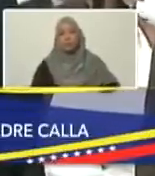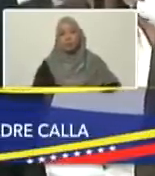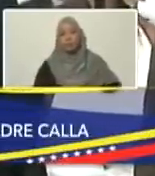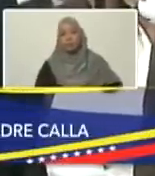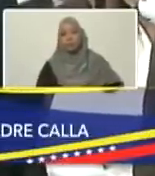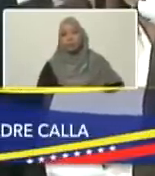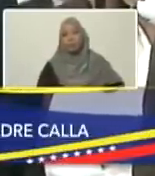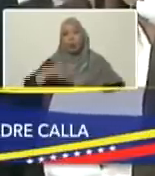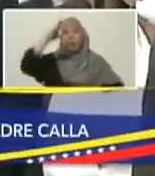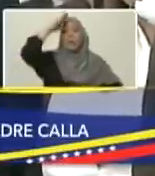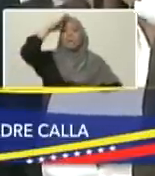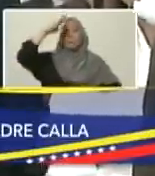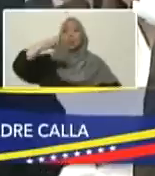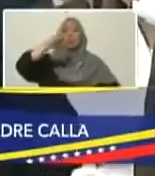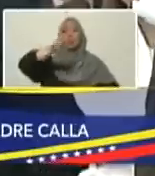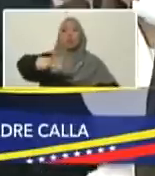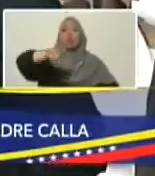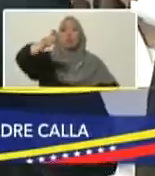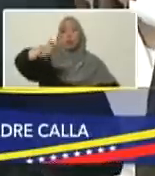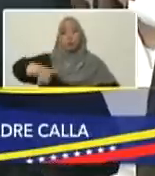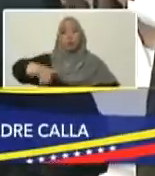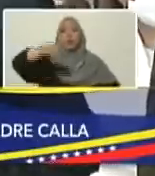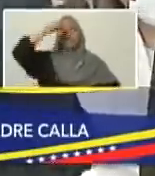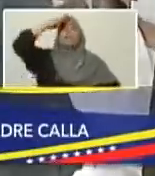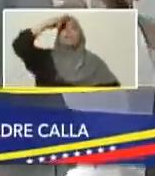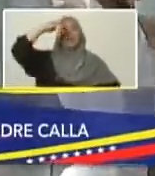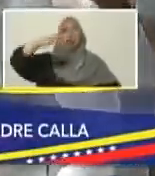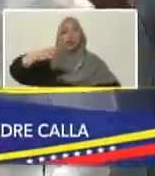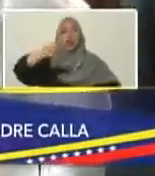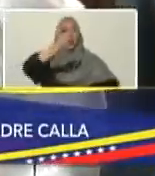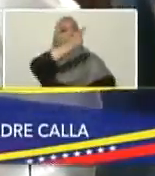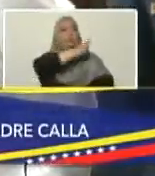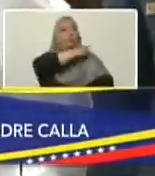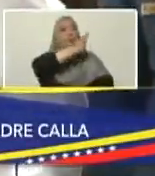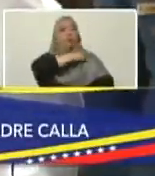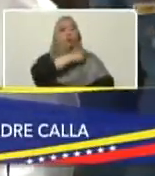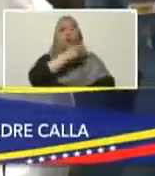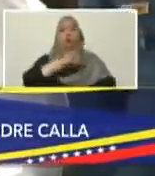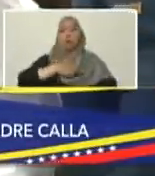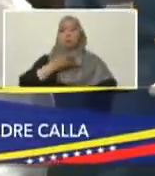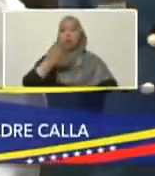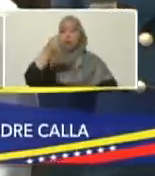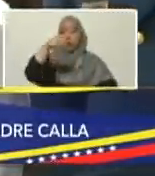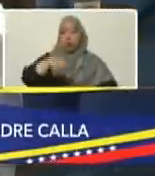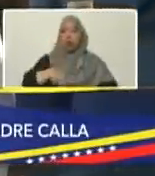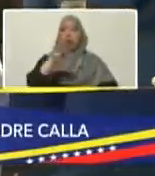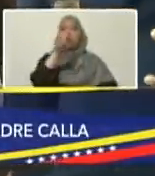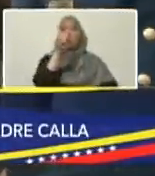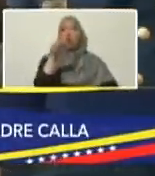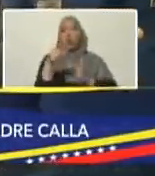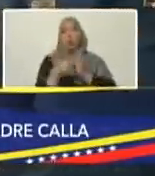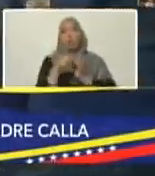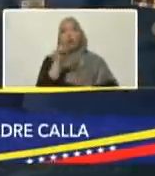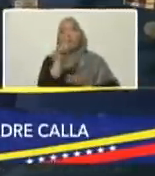Generales, almirantes, oficiales, yo puedo decir hoy, año 2022,